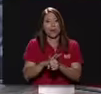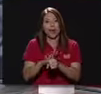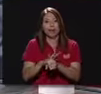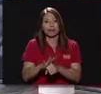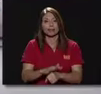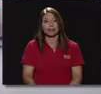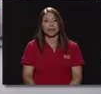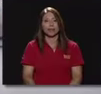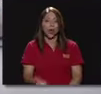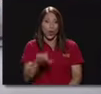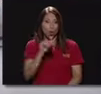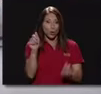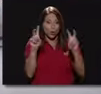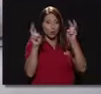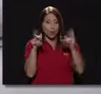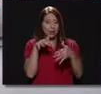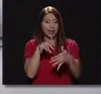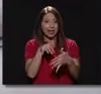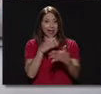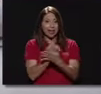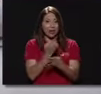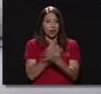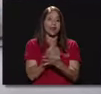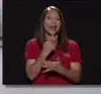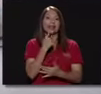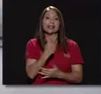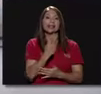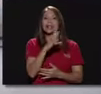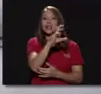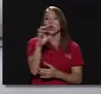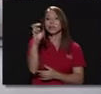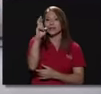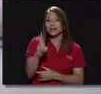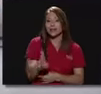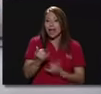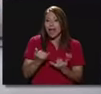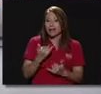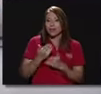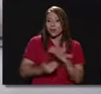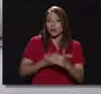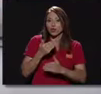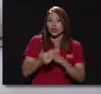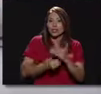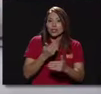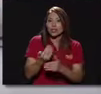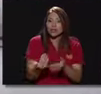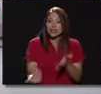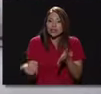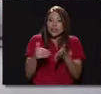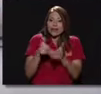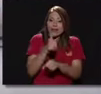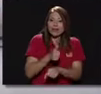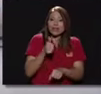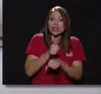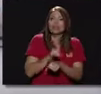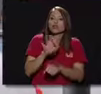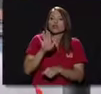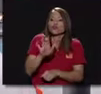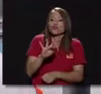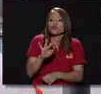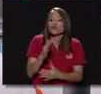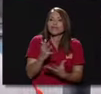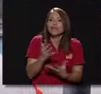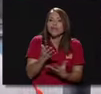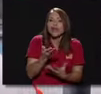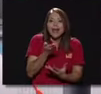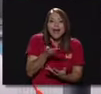Otro tema que la Escuela de Economía ha insistido es que Costa Rica está en un proceso en que está redefiniendo su atractivo, por